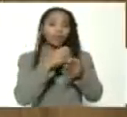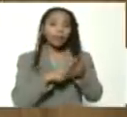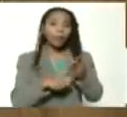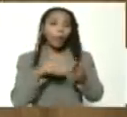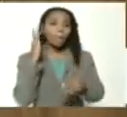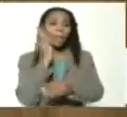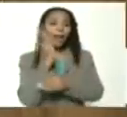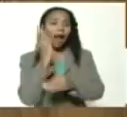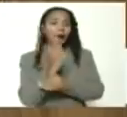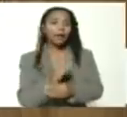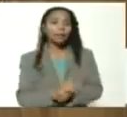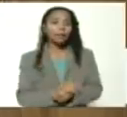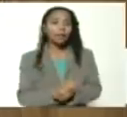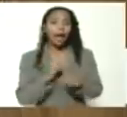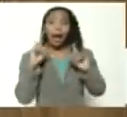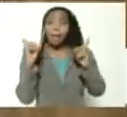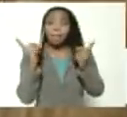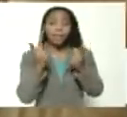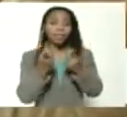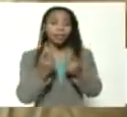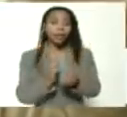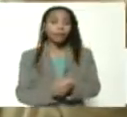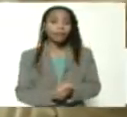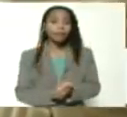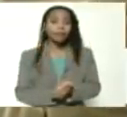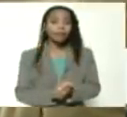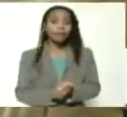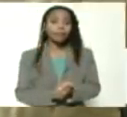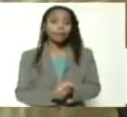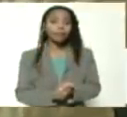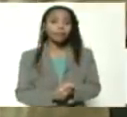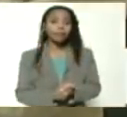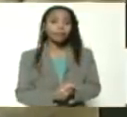penales ambientales.